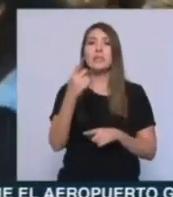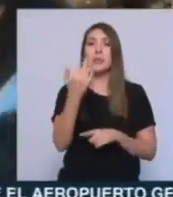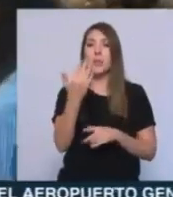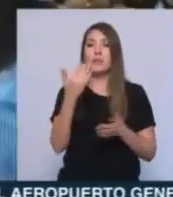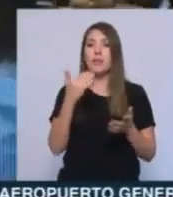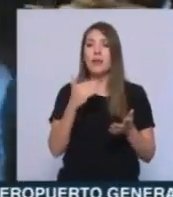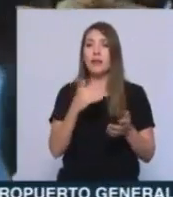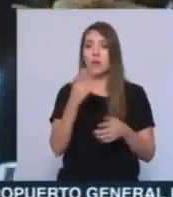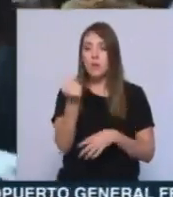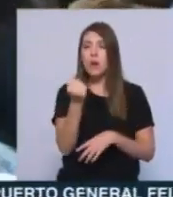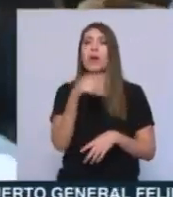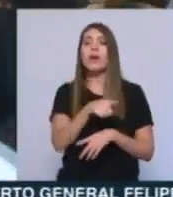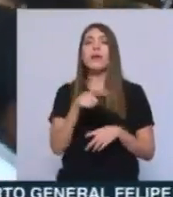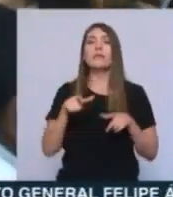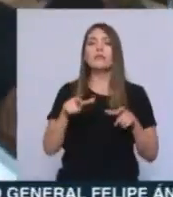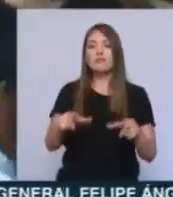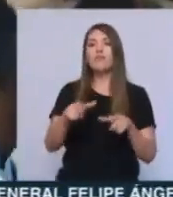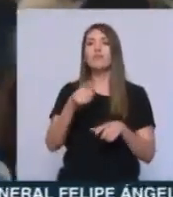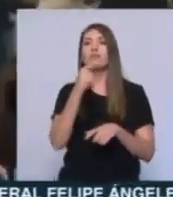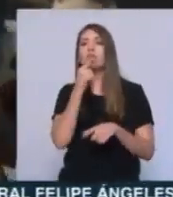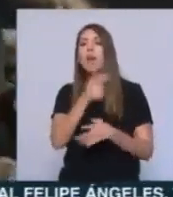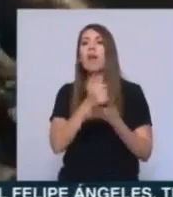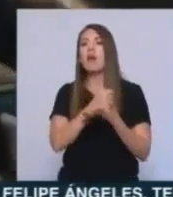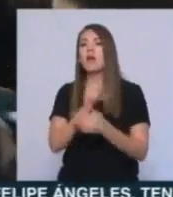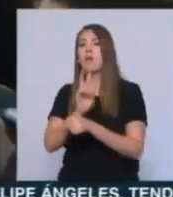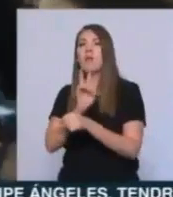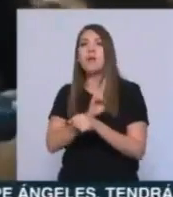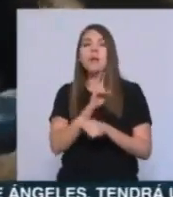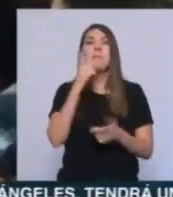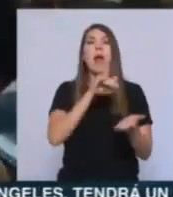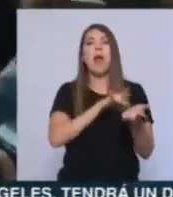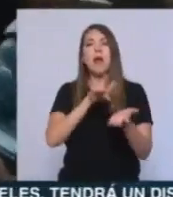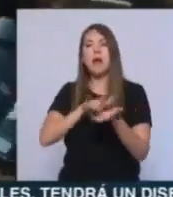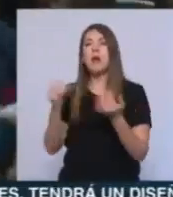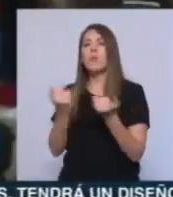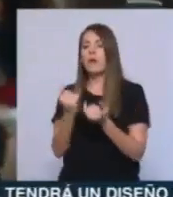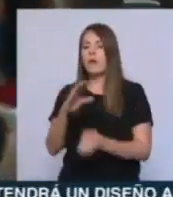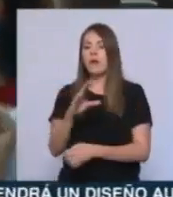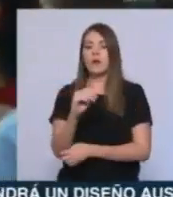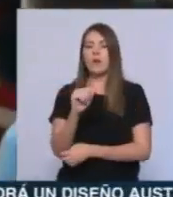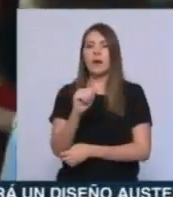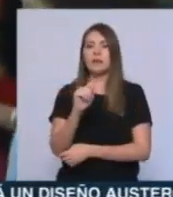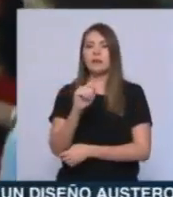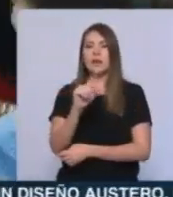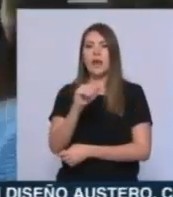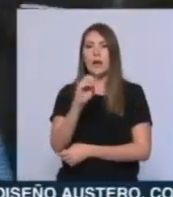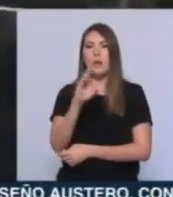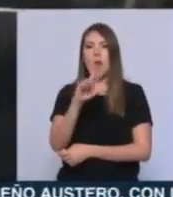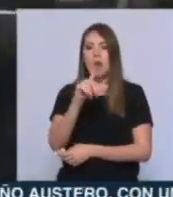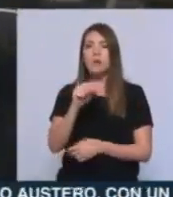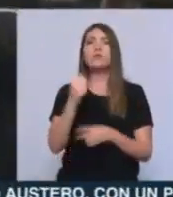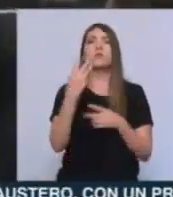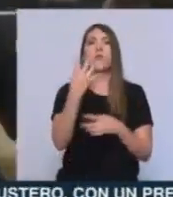darán protección a la población de Minatitlán, Cozoleacaque, y también habrá apoyo para Coatzacoalcos, los cuales estarán distribuidos en 4